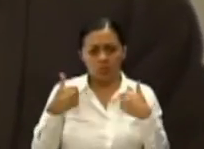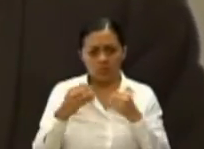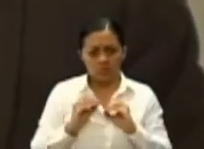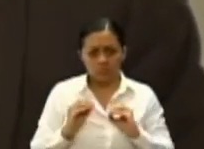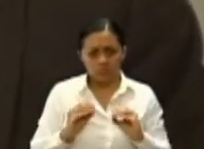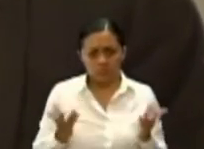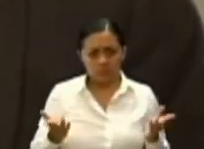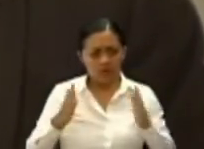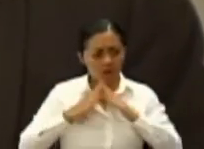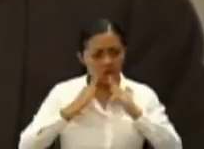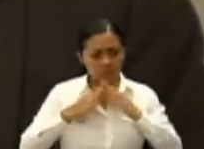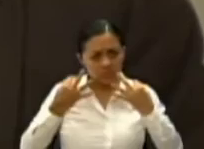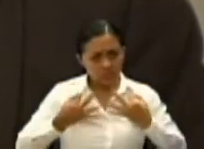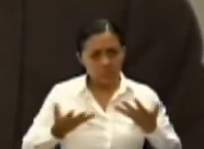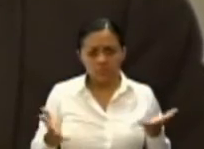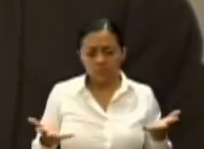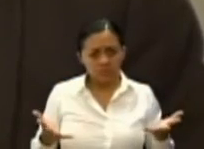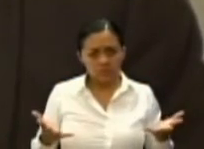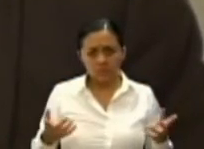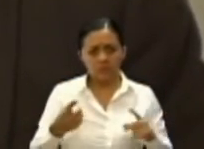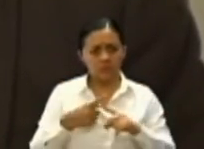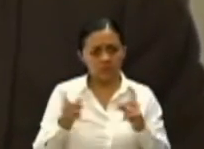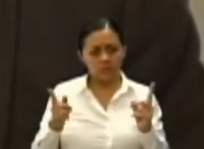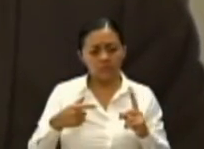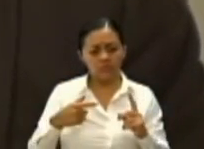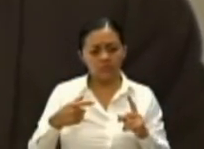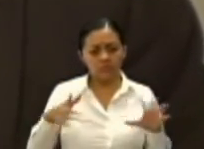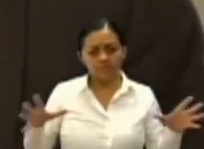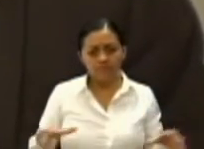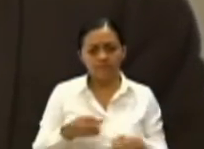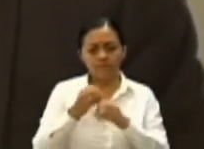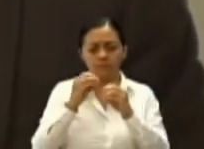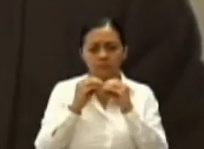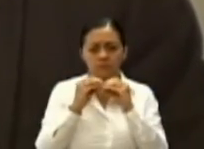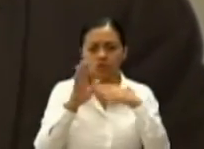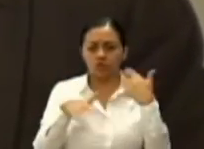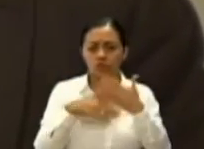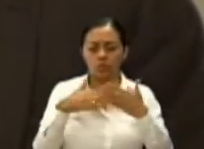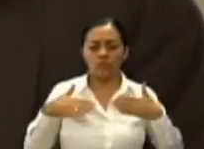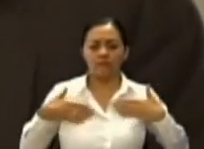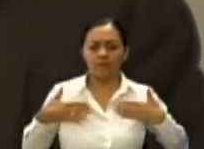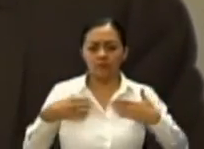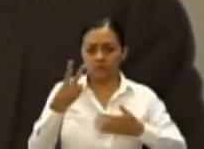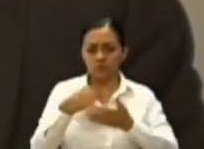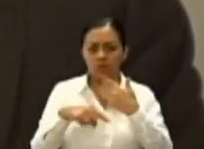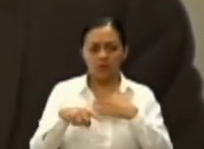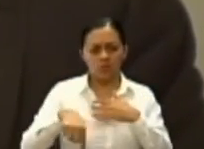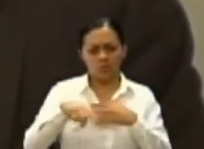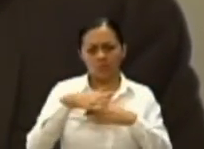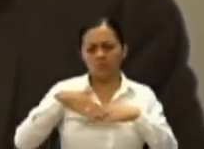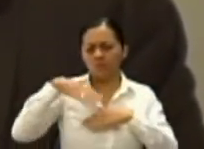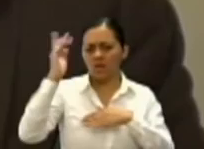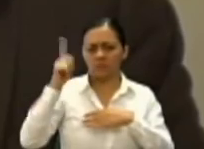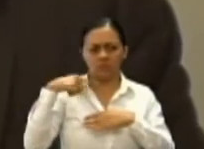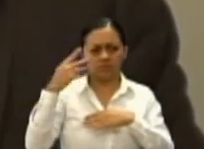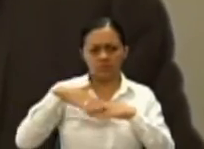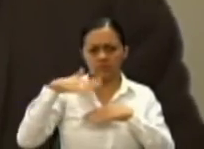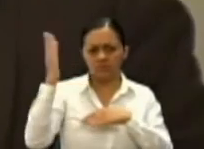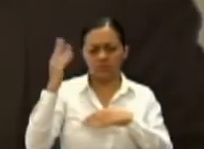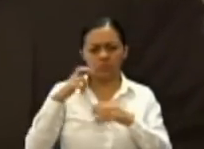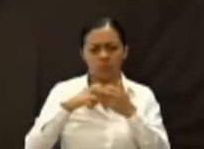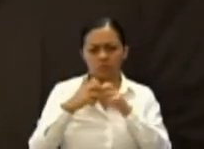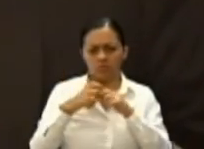un techo digno para crear con seguridad y con felicidad a sus hijos esos son los grandes desafíos del